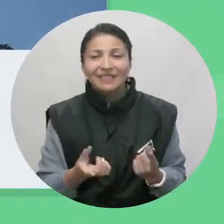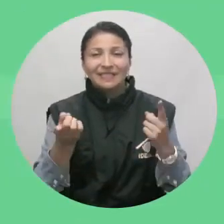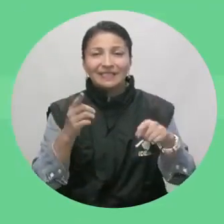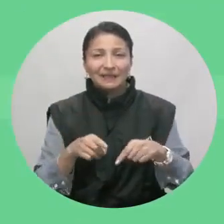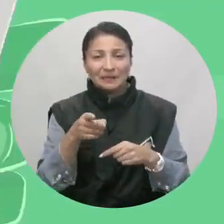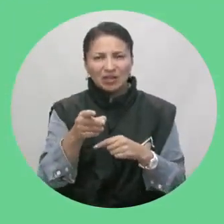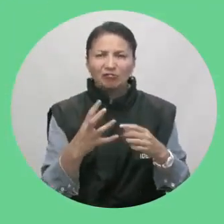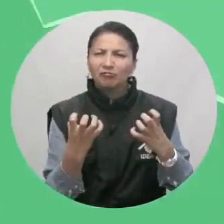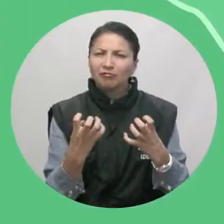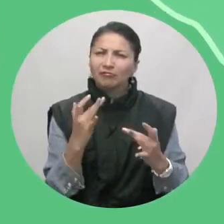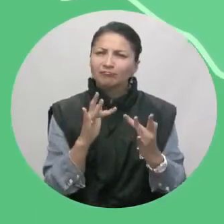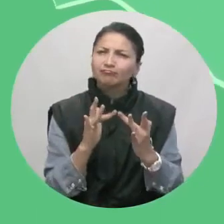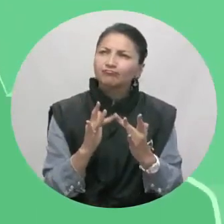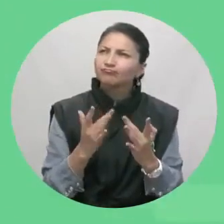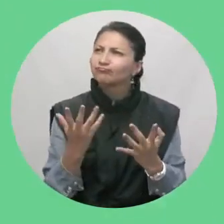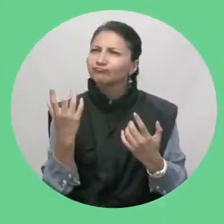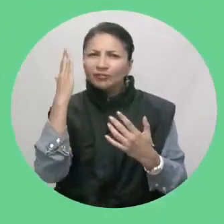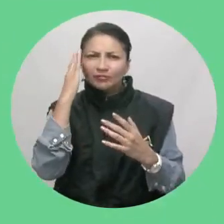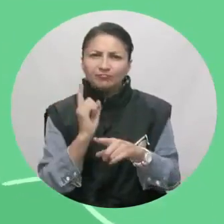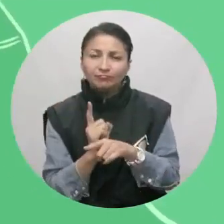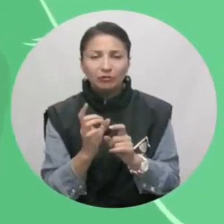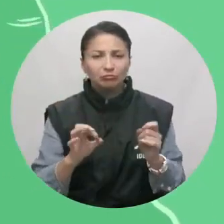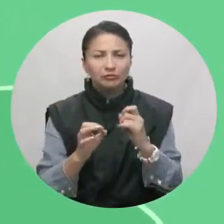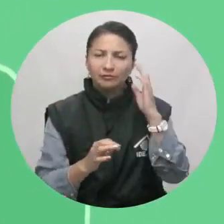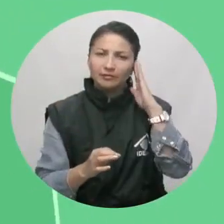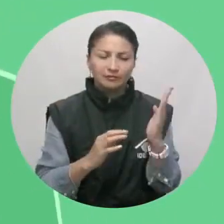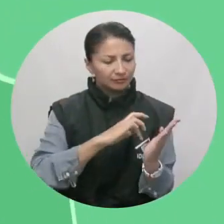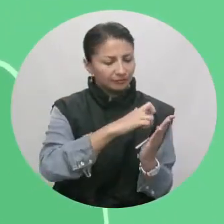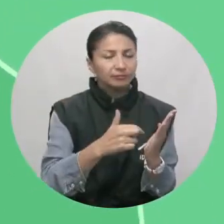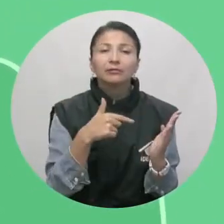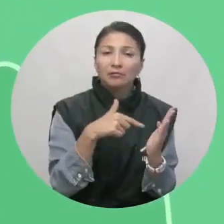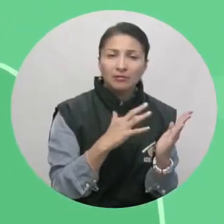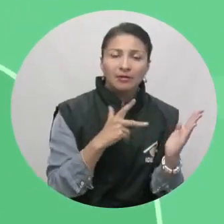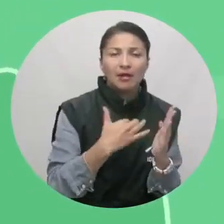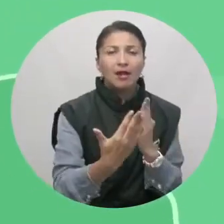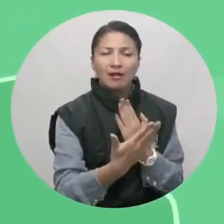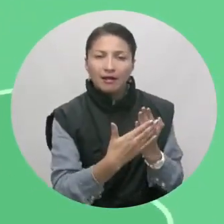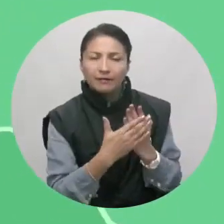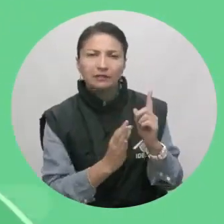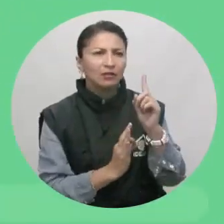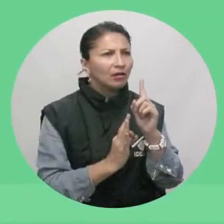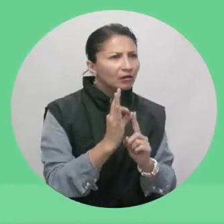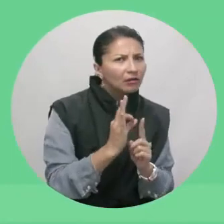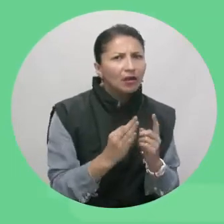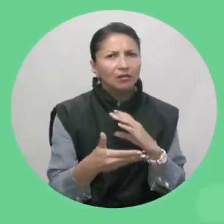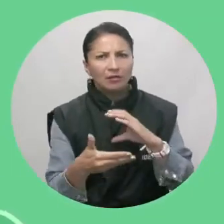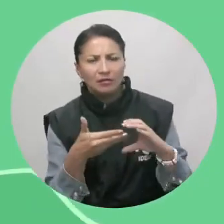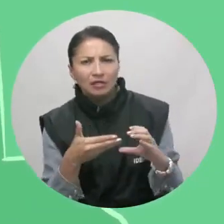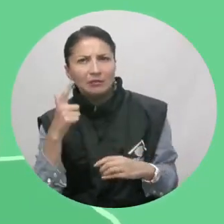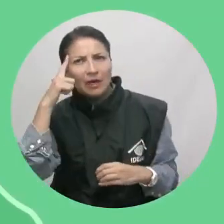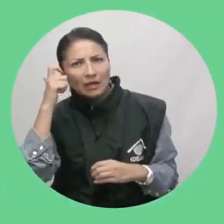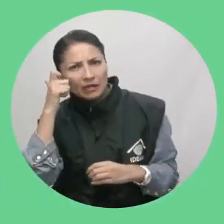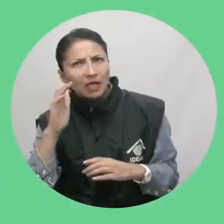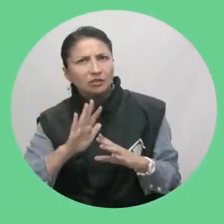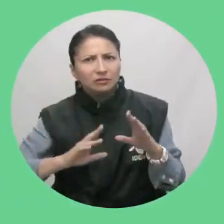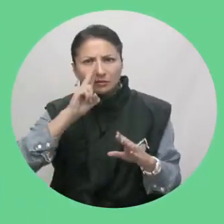www.ideam.gov.co. Y para estar informado al instante, descarga nuestra aplicación Mi Pronóstico desde Google Play o App Store. Información en